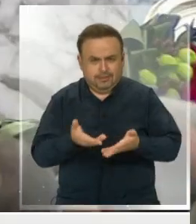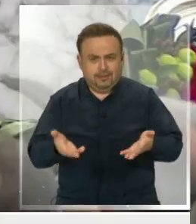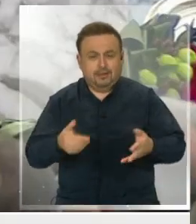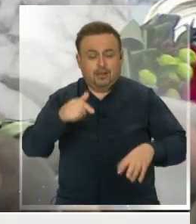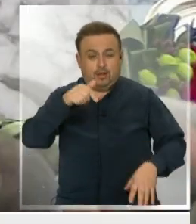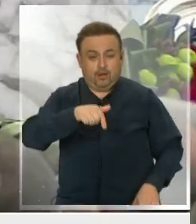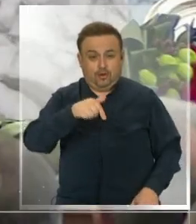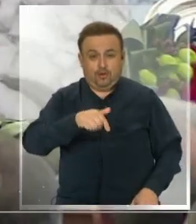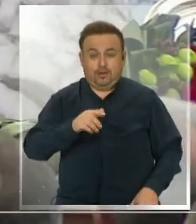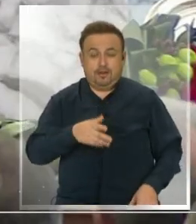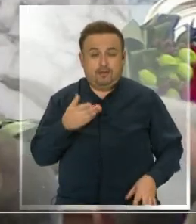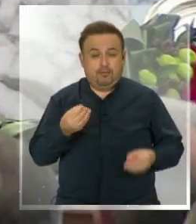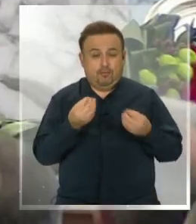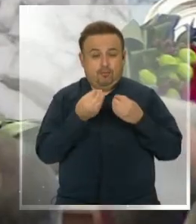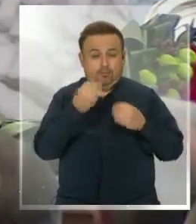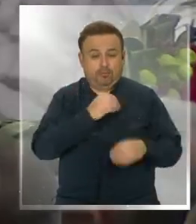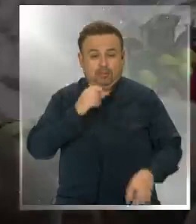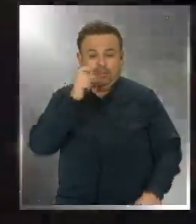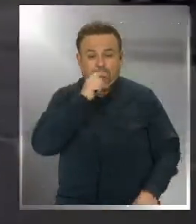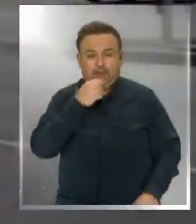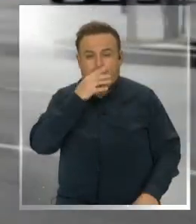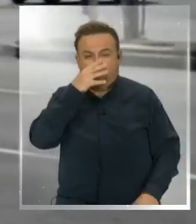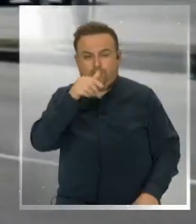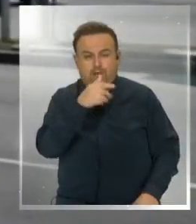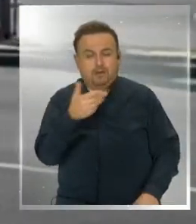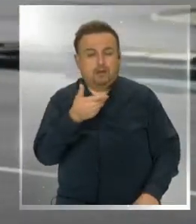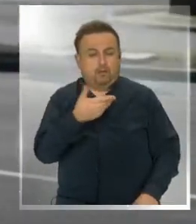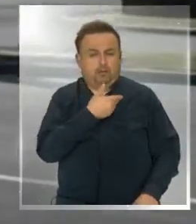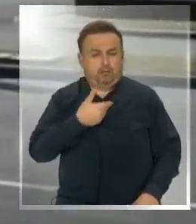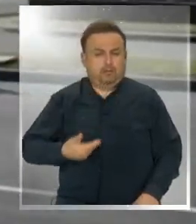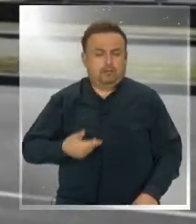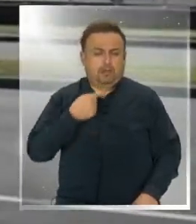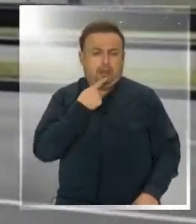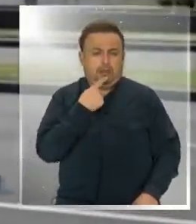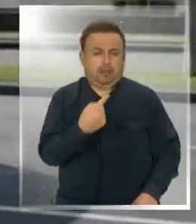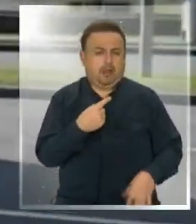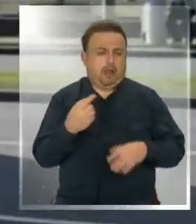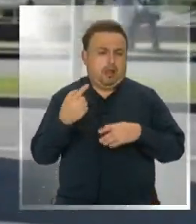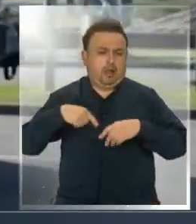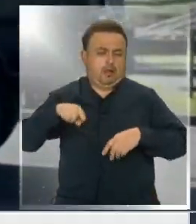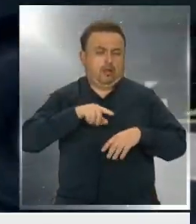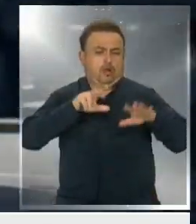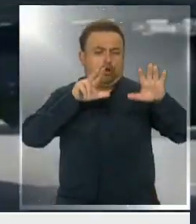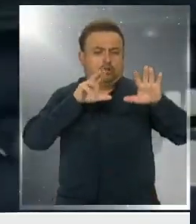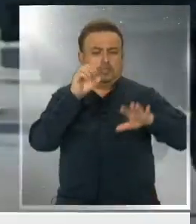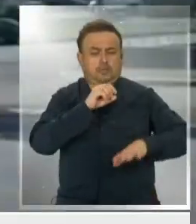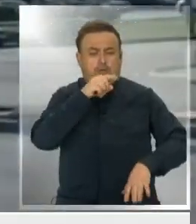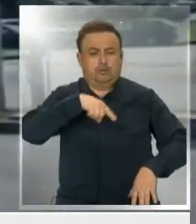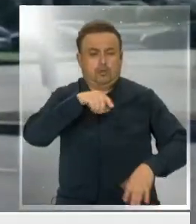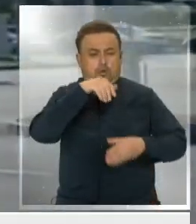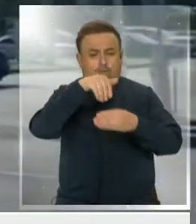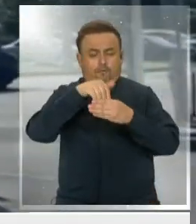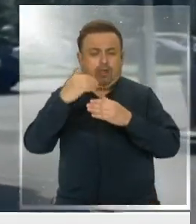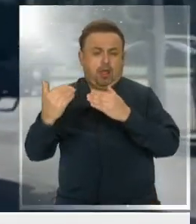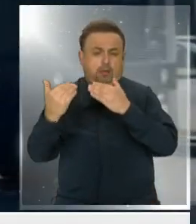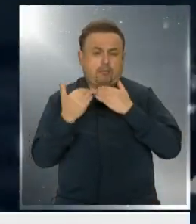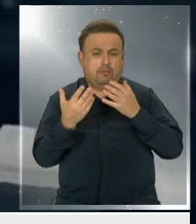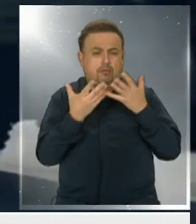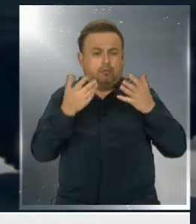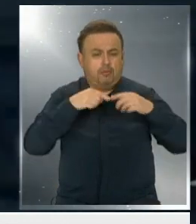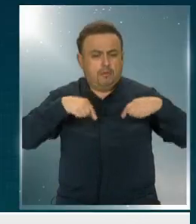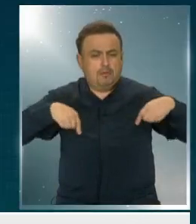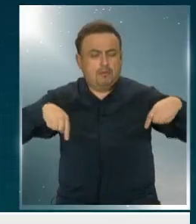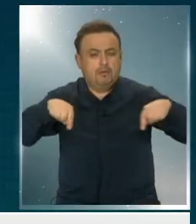Hoy, en cambio, varios se cuestionan con ironía cómo un presidente que dice tener el apoyo del 80% de los votantes rodeó el